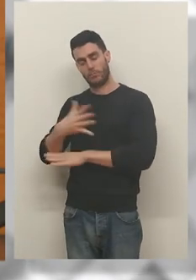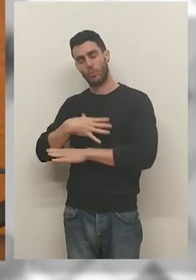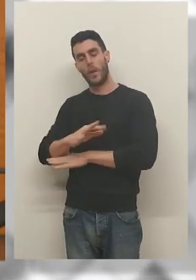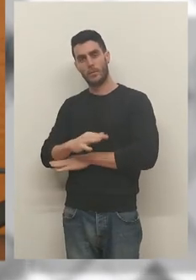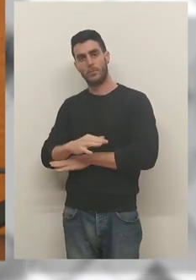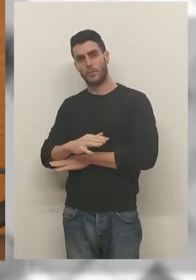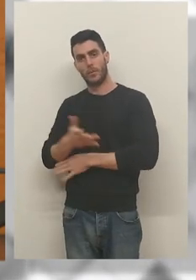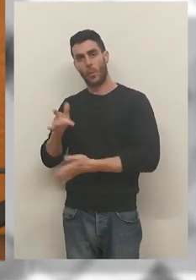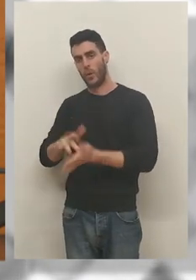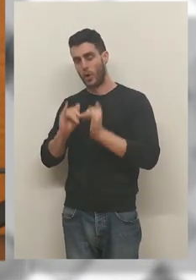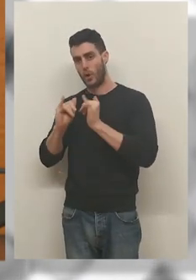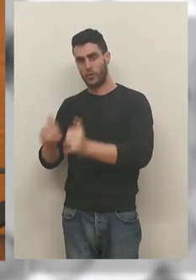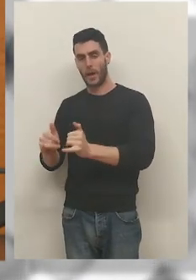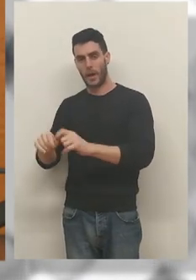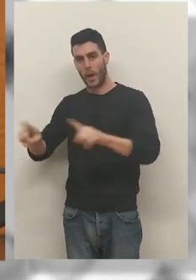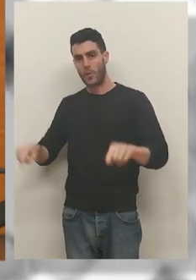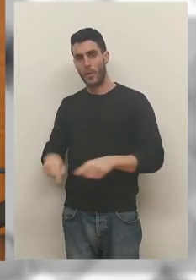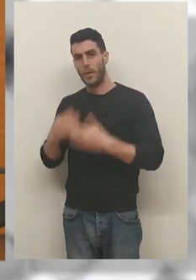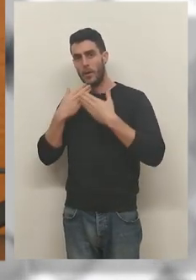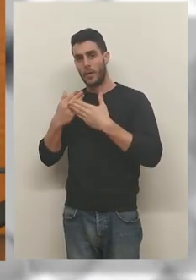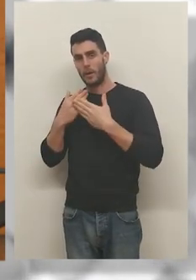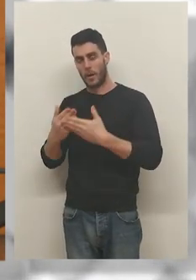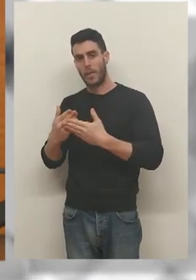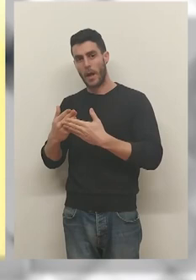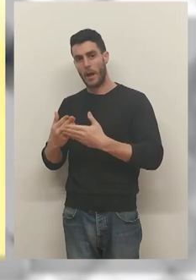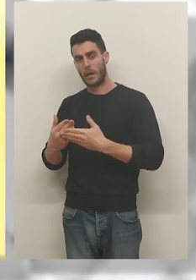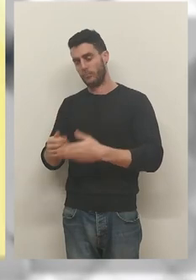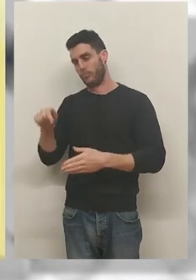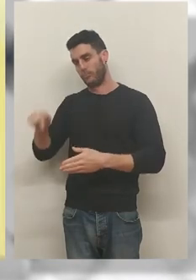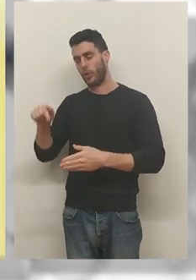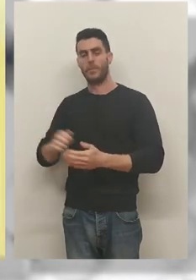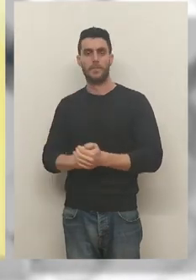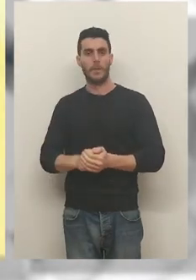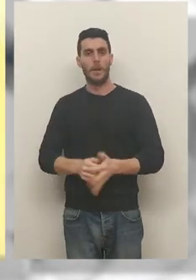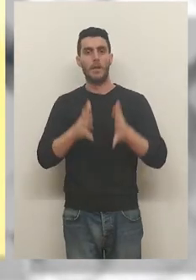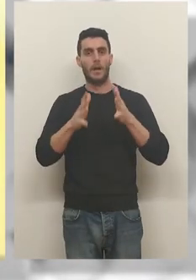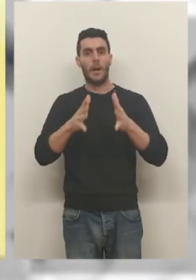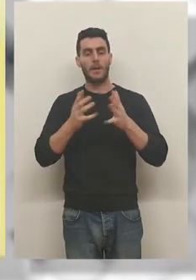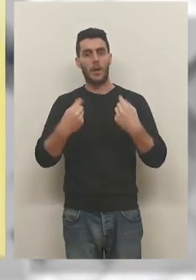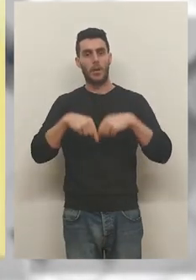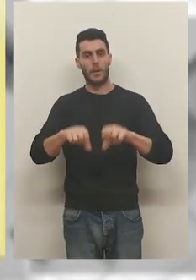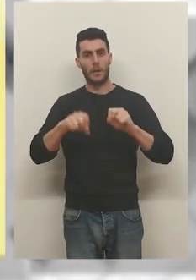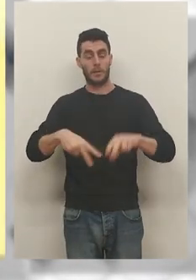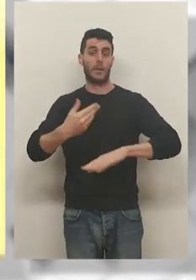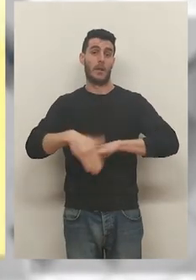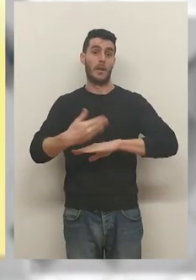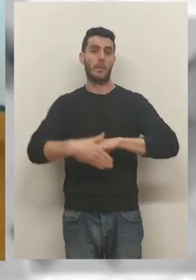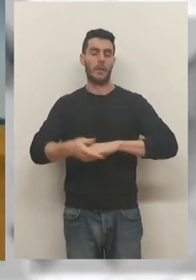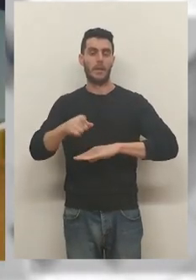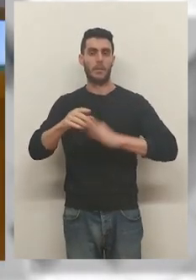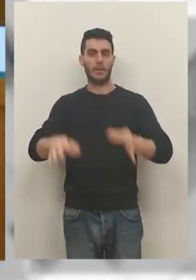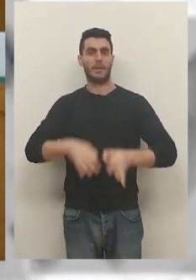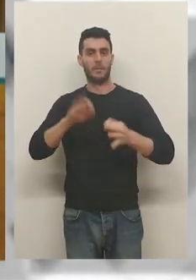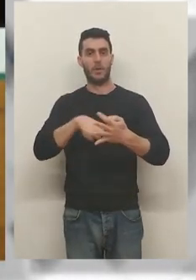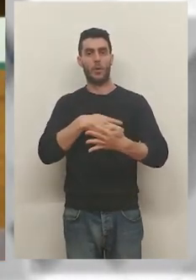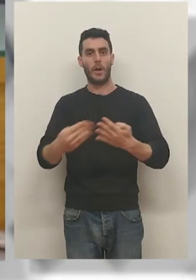en la llegada a este ruido a través de los dos tótems deben tener en cuenta que las atenciones serán limitadas